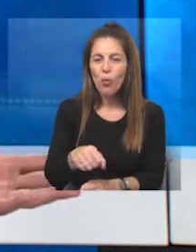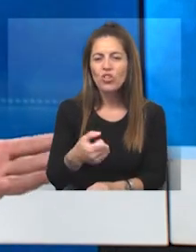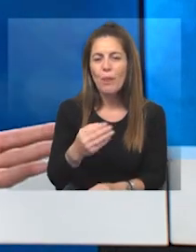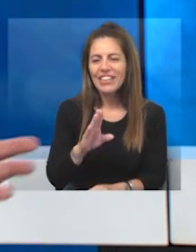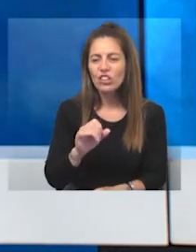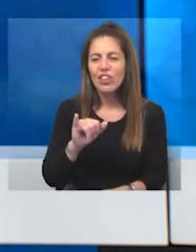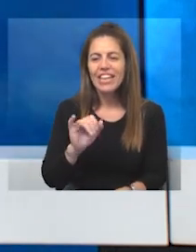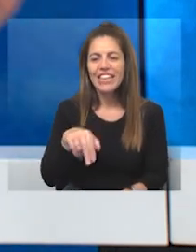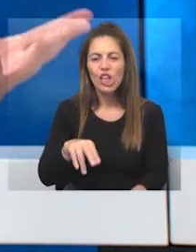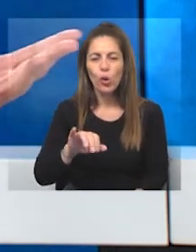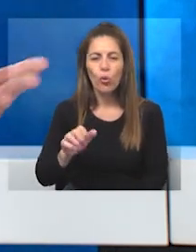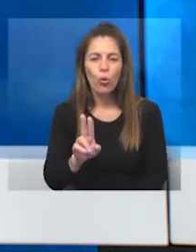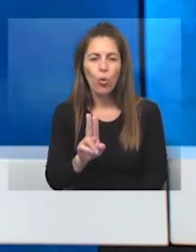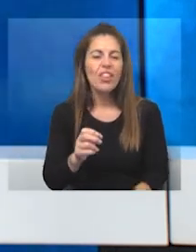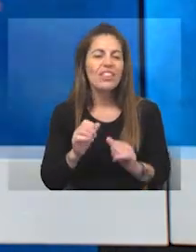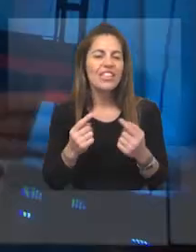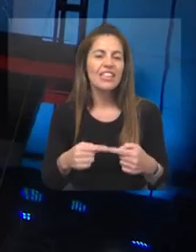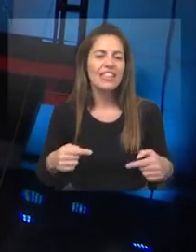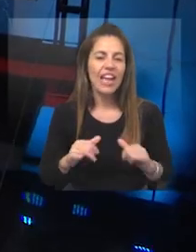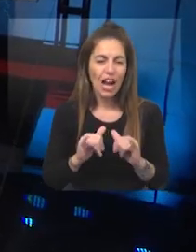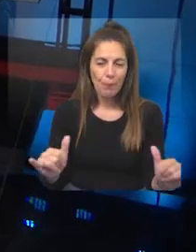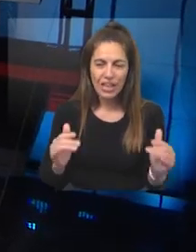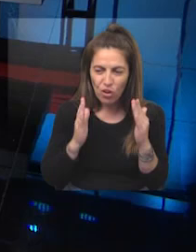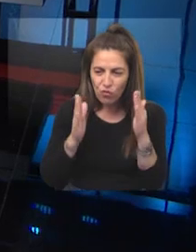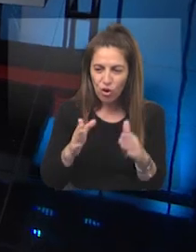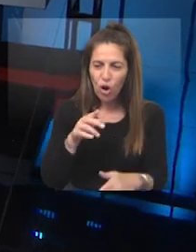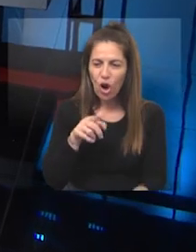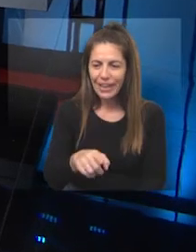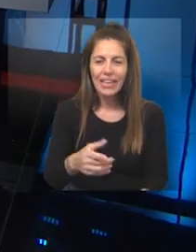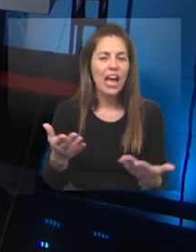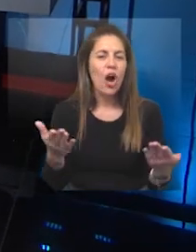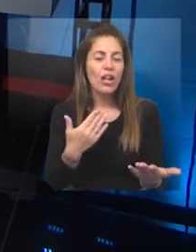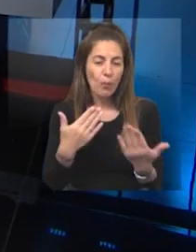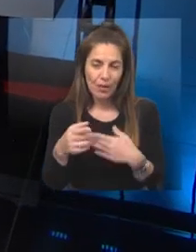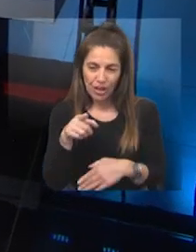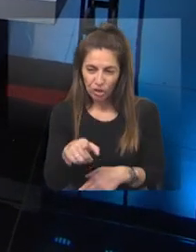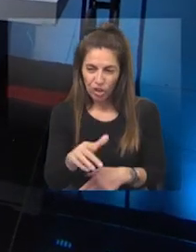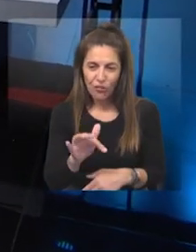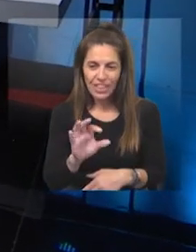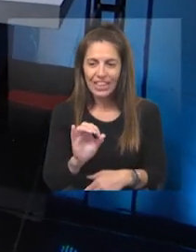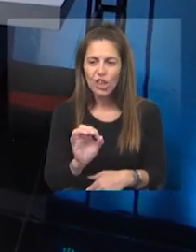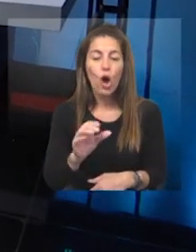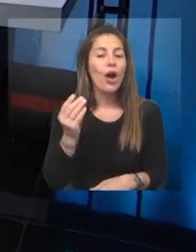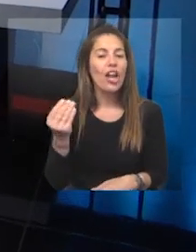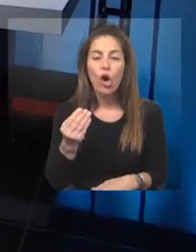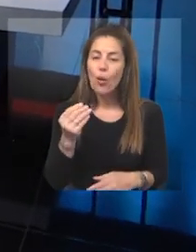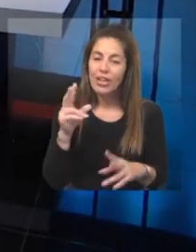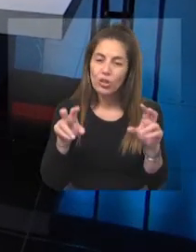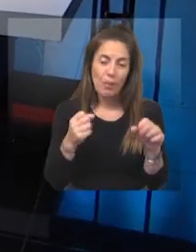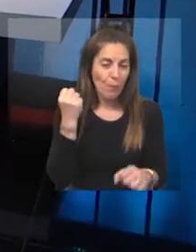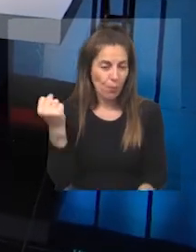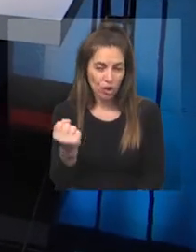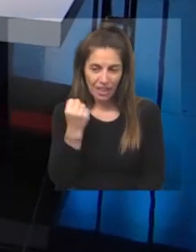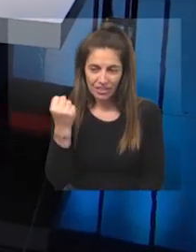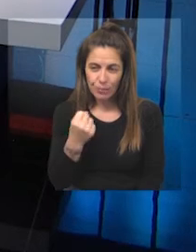el injo con distintas campañas pusiste el foco allí también porque ahora le voy a hablar contigo Federico en los jóvenes es un tema importantísimo este